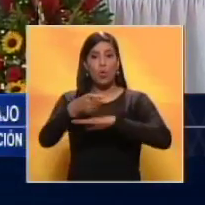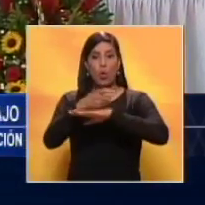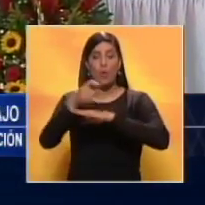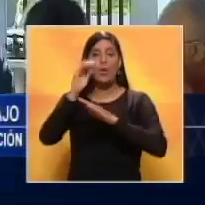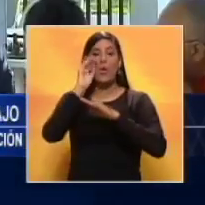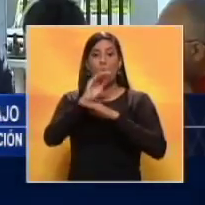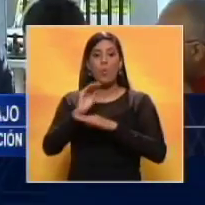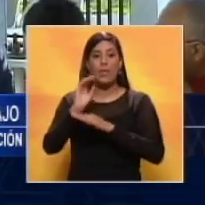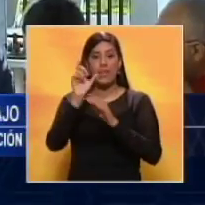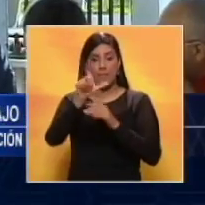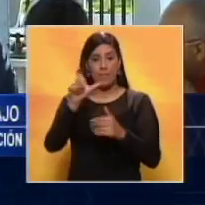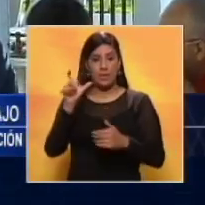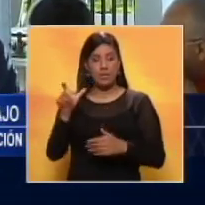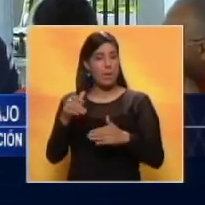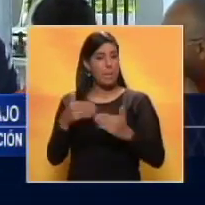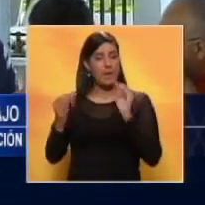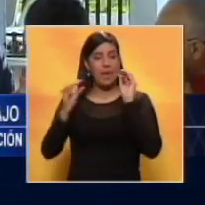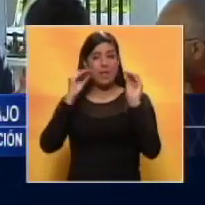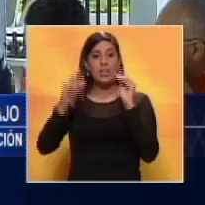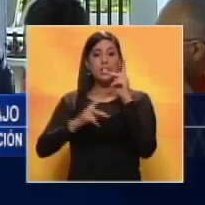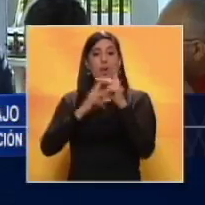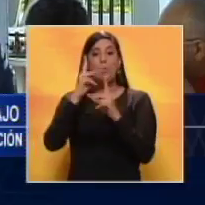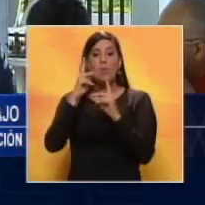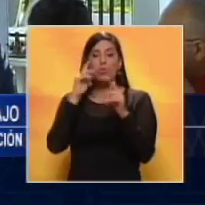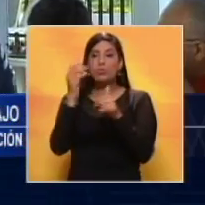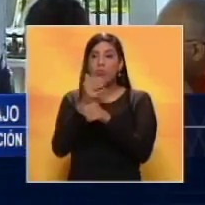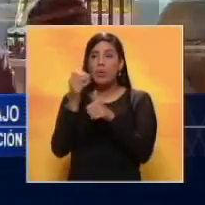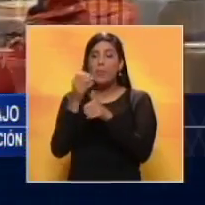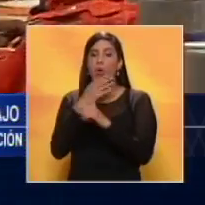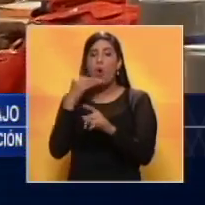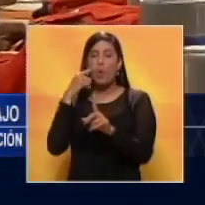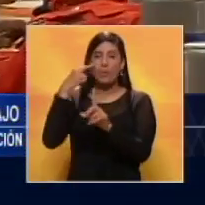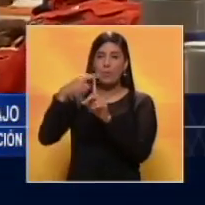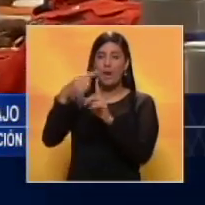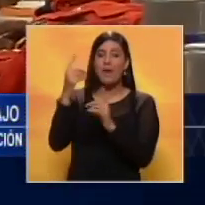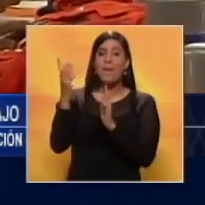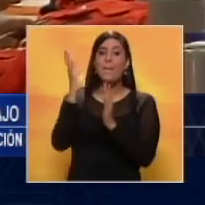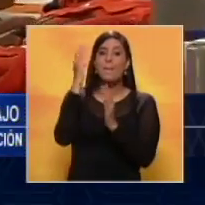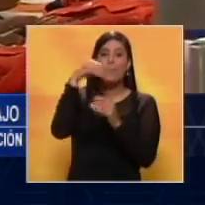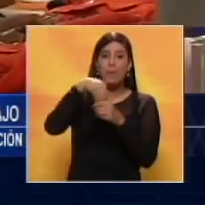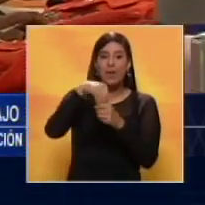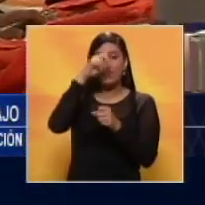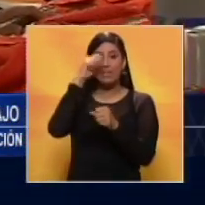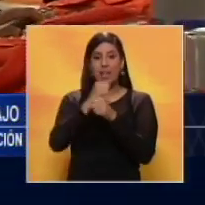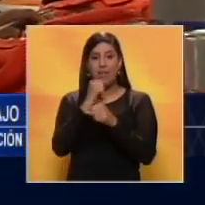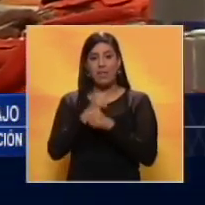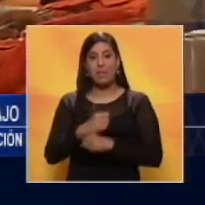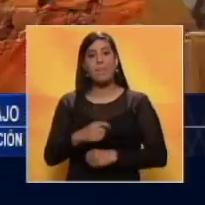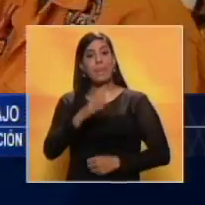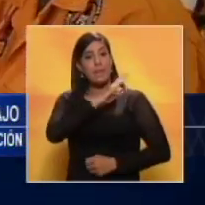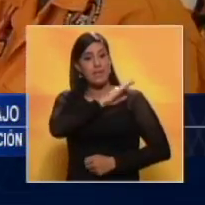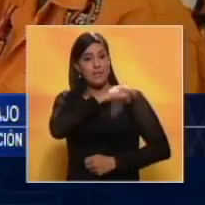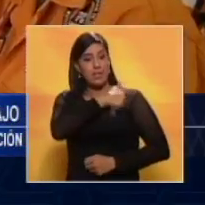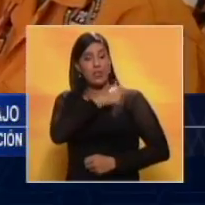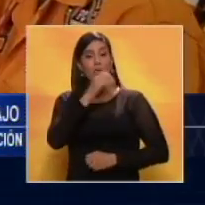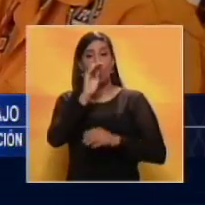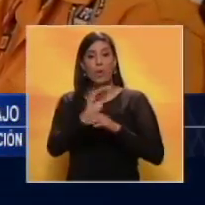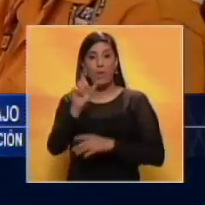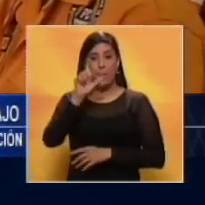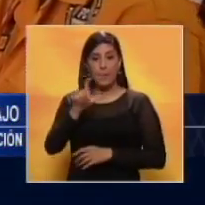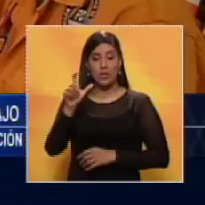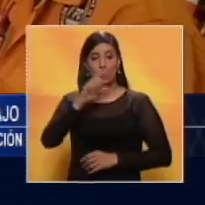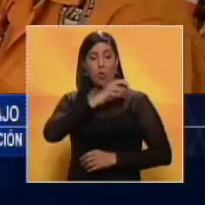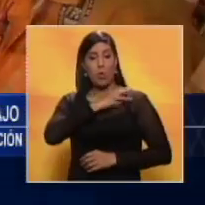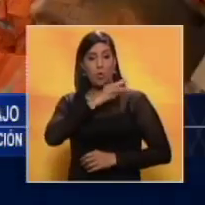de Protección Civil para anunciar el proceso de captación de jóvenes a las filas de esta organización. El director de Protección Civil,